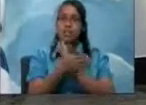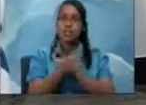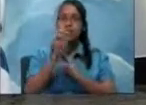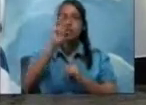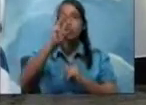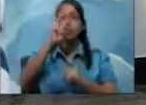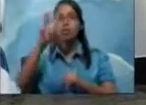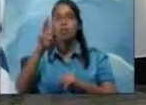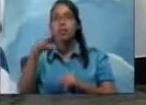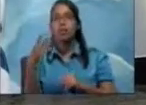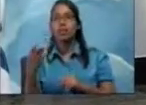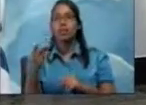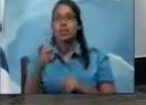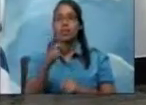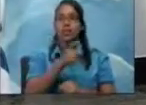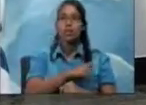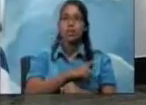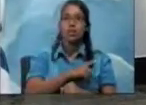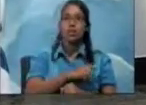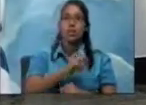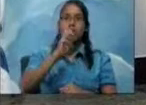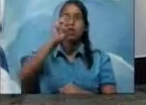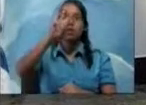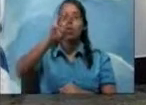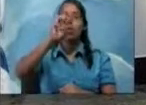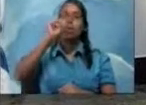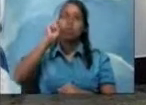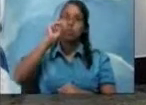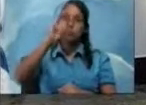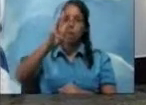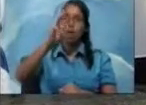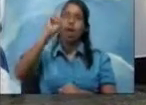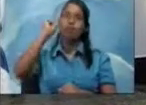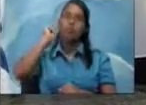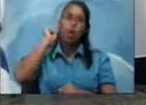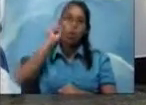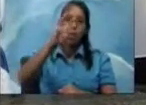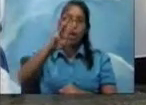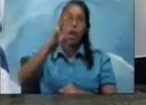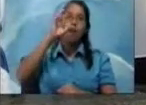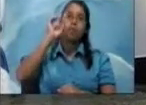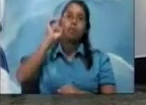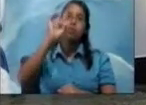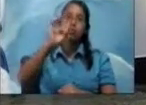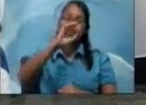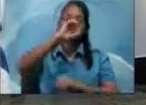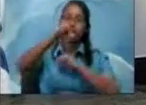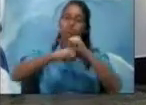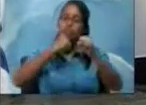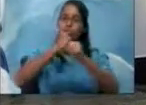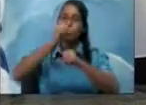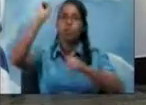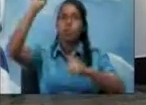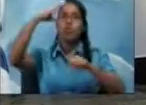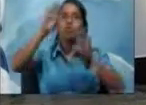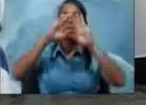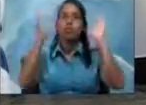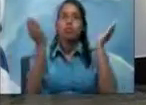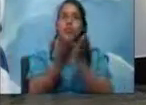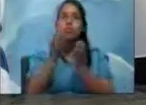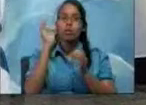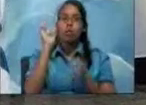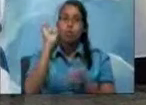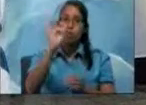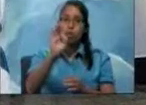wlew 3 w w w w usted pone ww